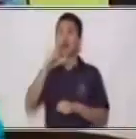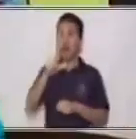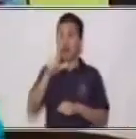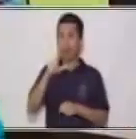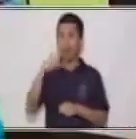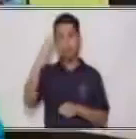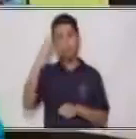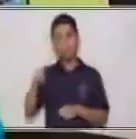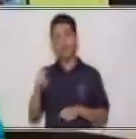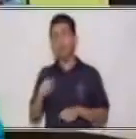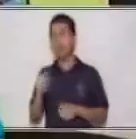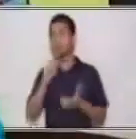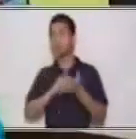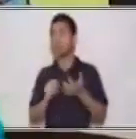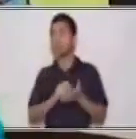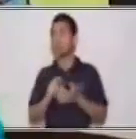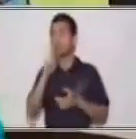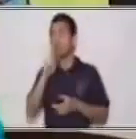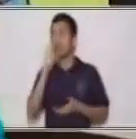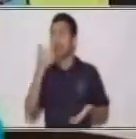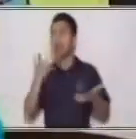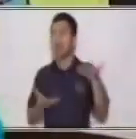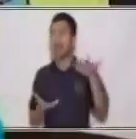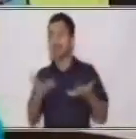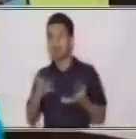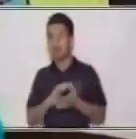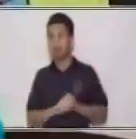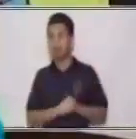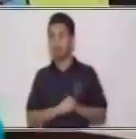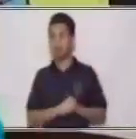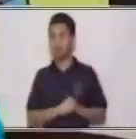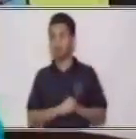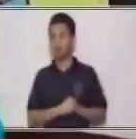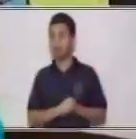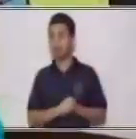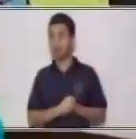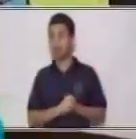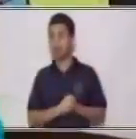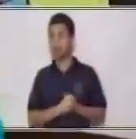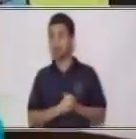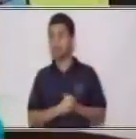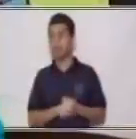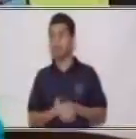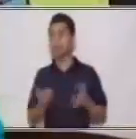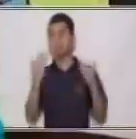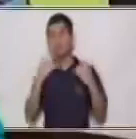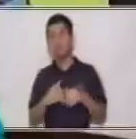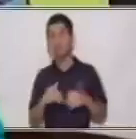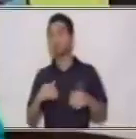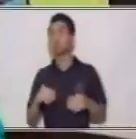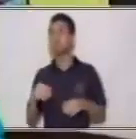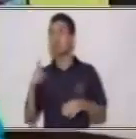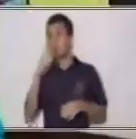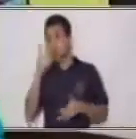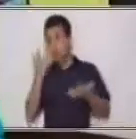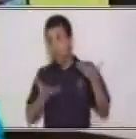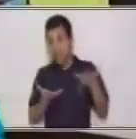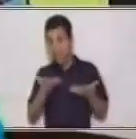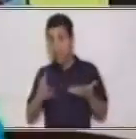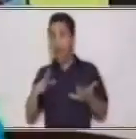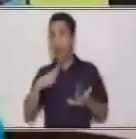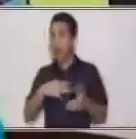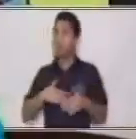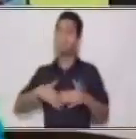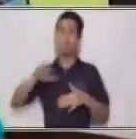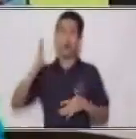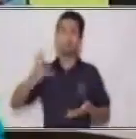para representar la palabra libra. Después de la libra hay medidas mayores que la libra,